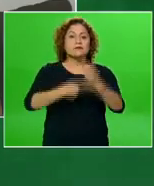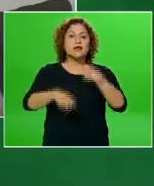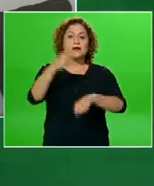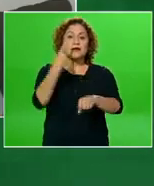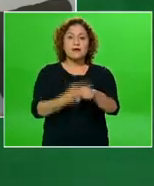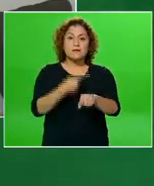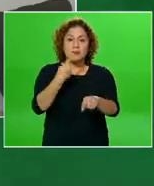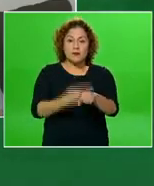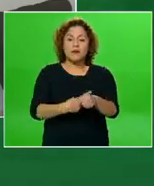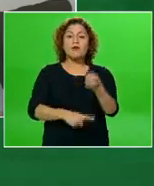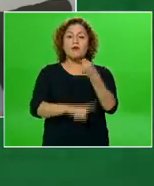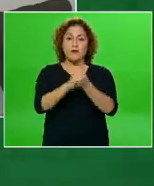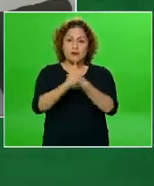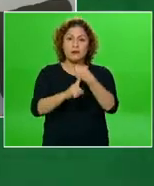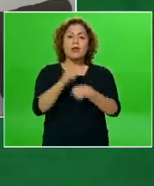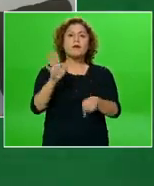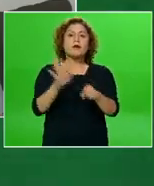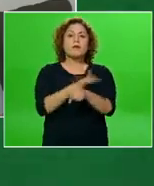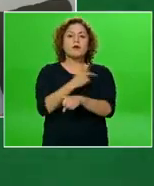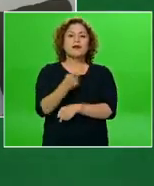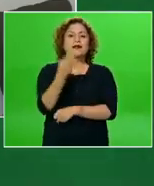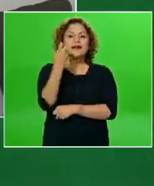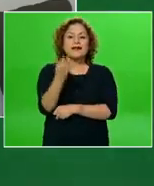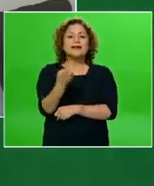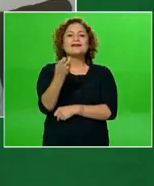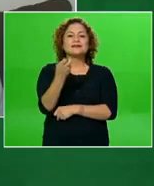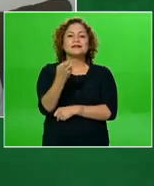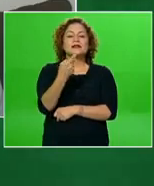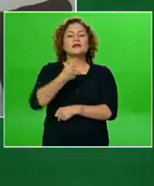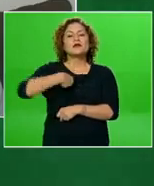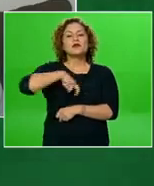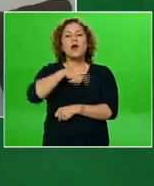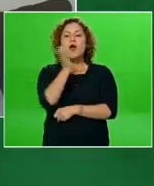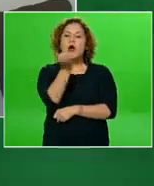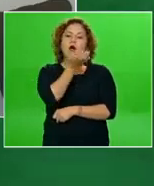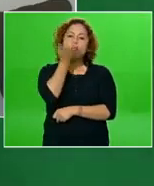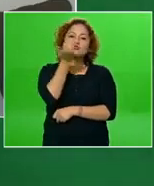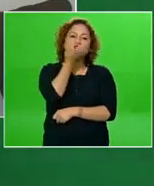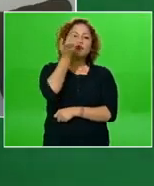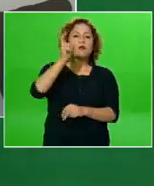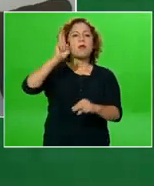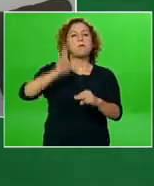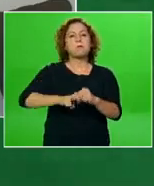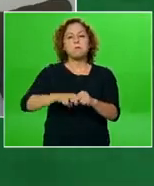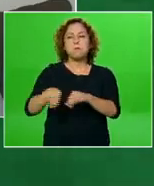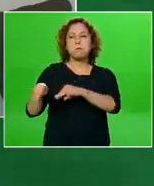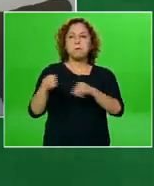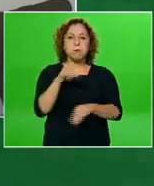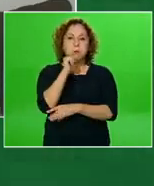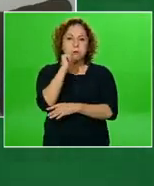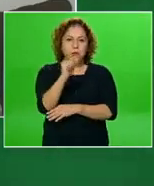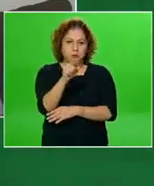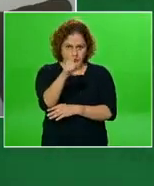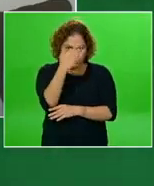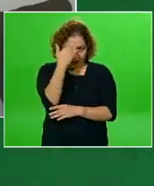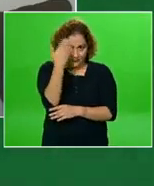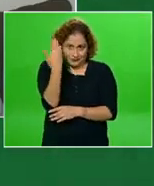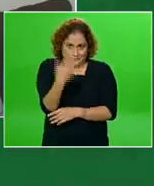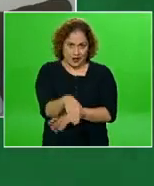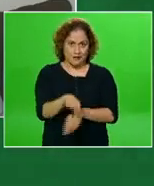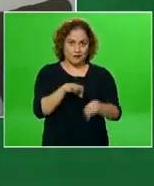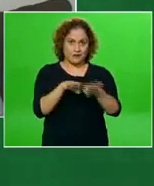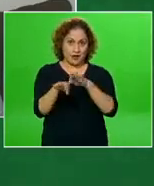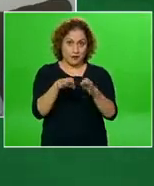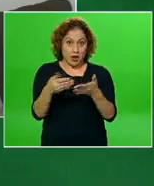sedentarismo alto porque vamos a admitirlo la mayoría de nuestros trabajos ahora no son de pie o